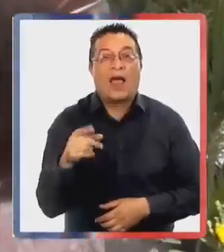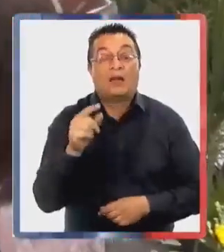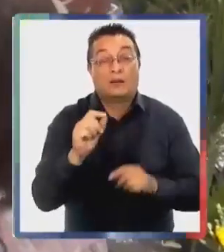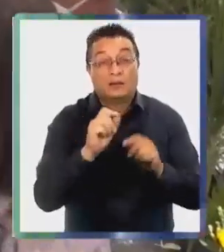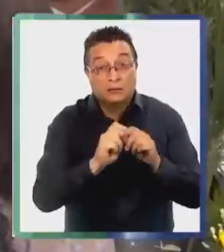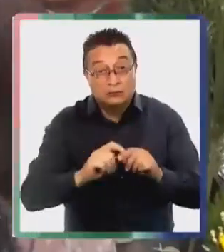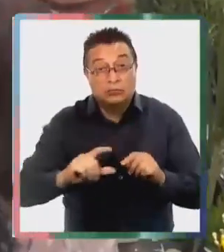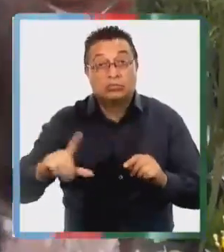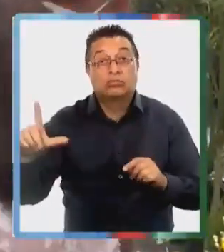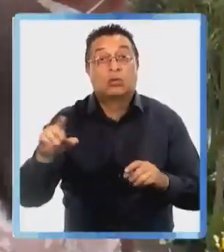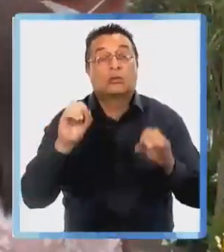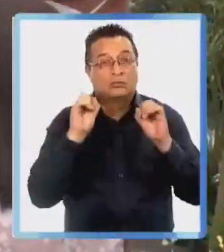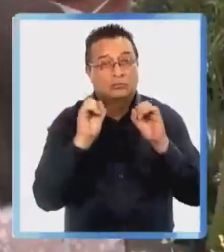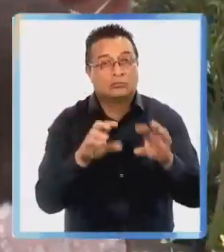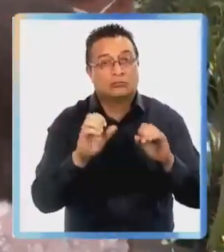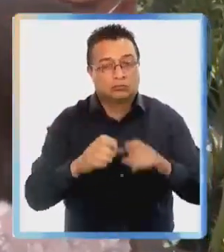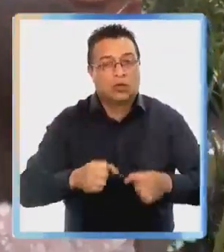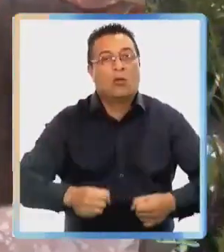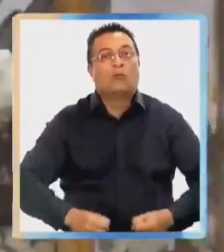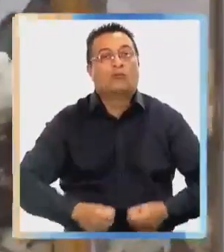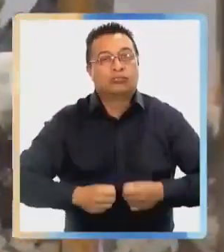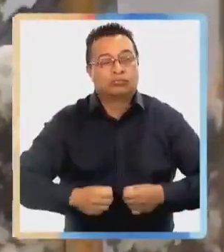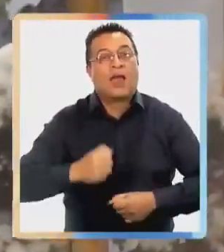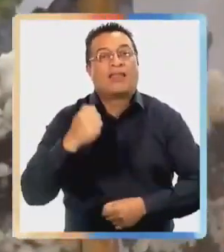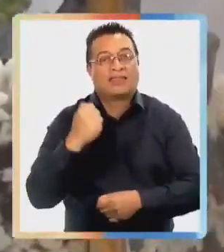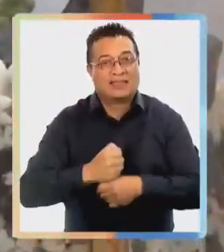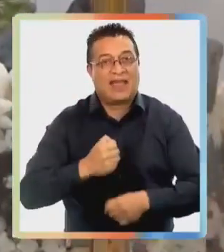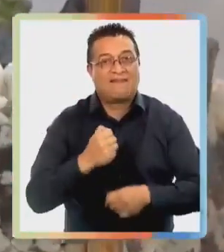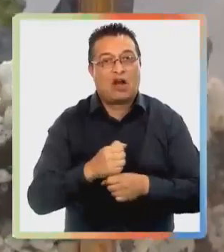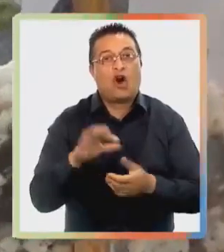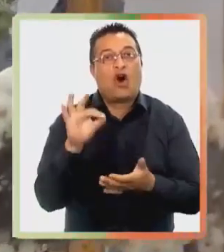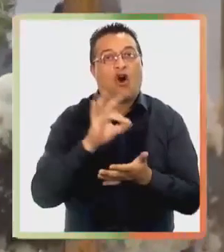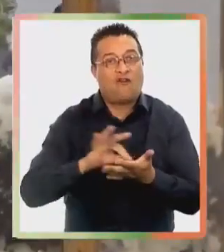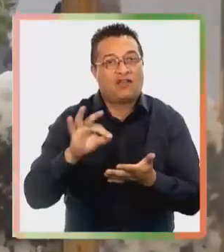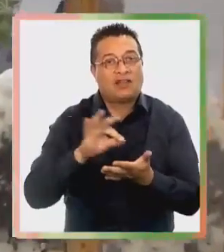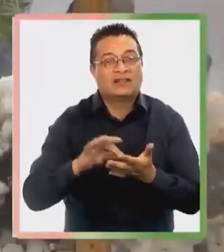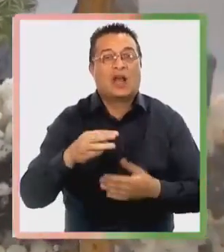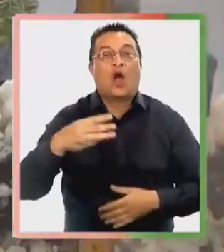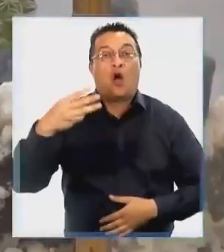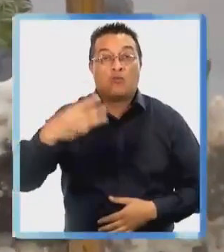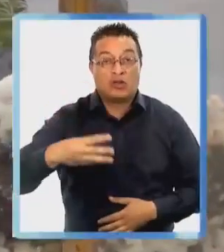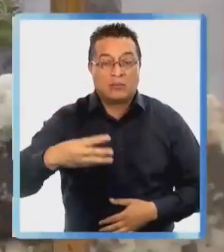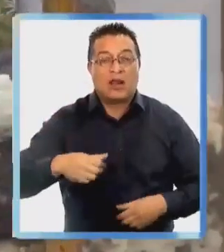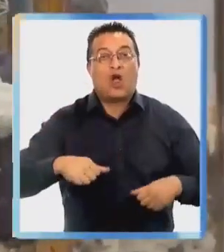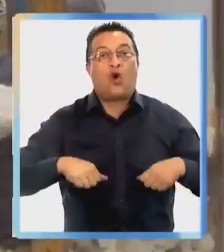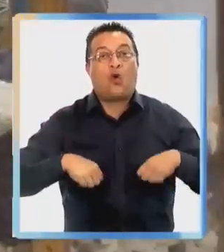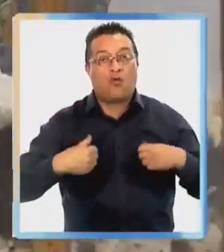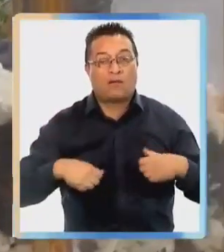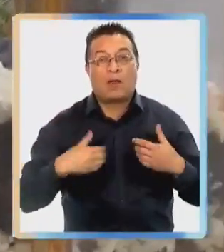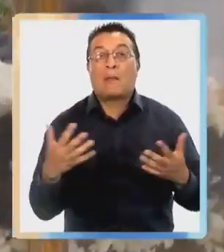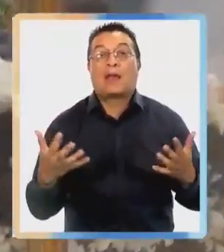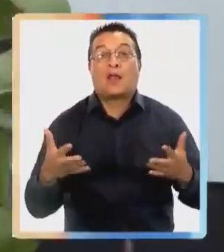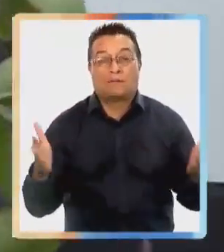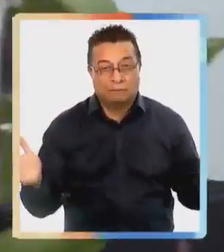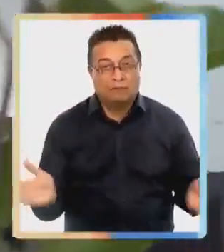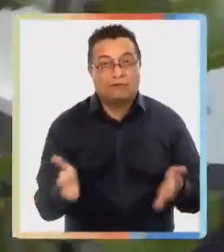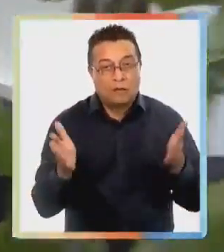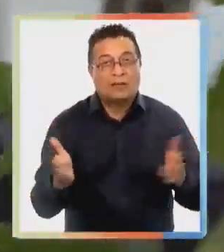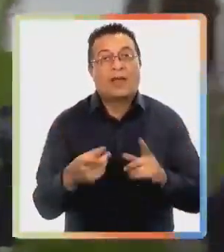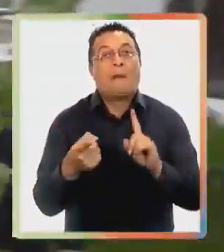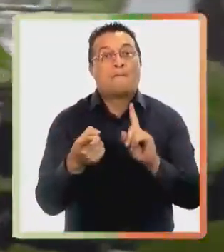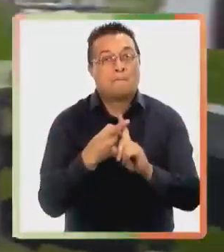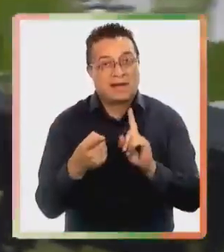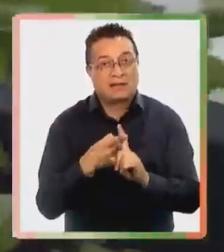buscará robustecer el trabajo de las oficinas municipales de la juventud para fomentar la participación de